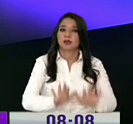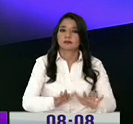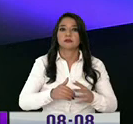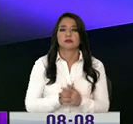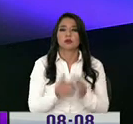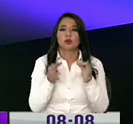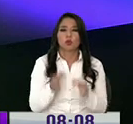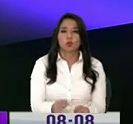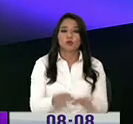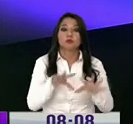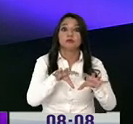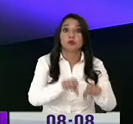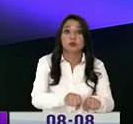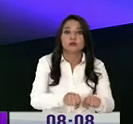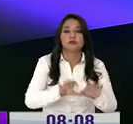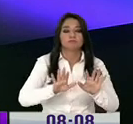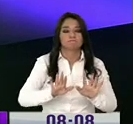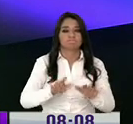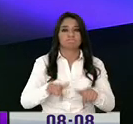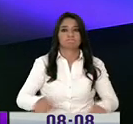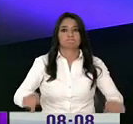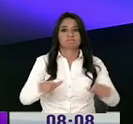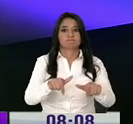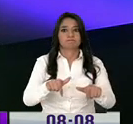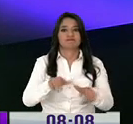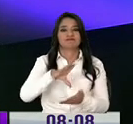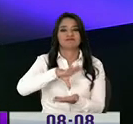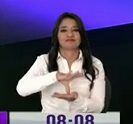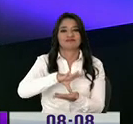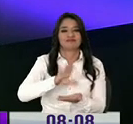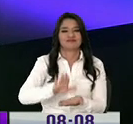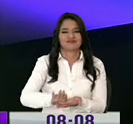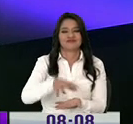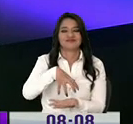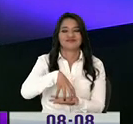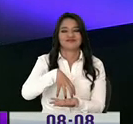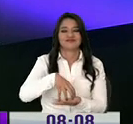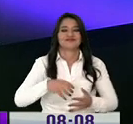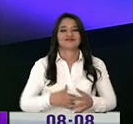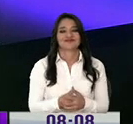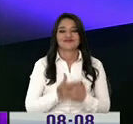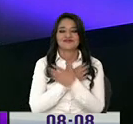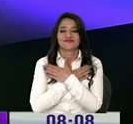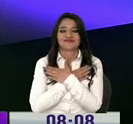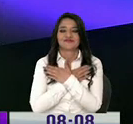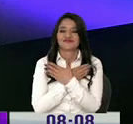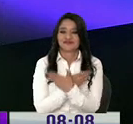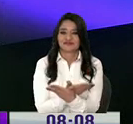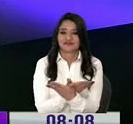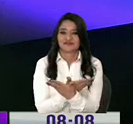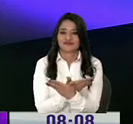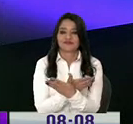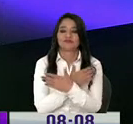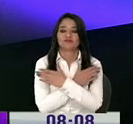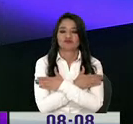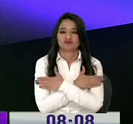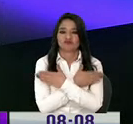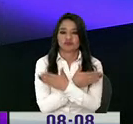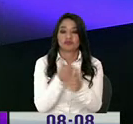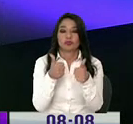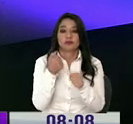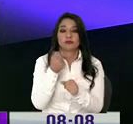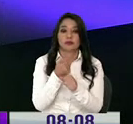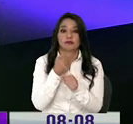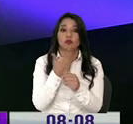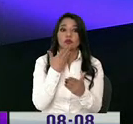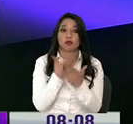lamentablemente ocurren dentro de la ciudad o dentro de las provincias. Así que felicitaciones, hay que hacerles el abrazo respectivo y